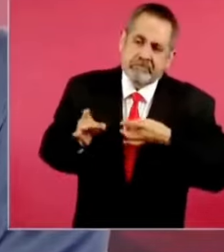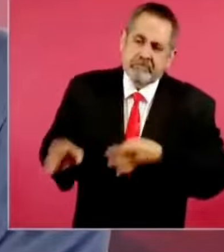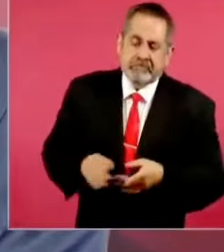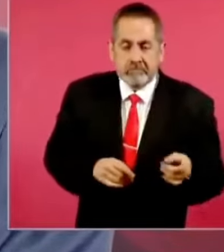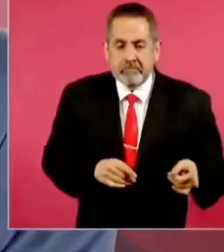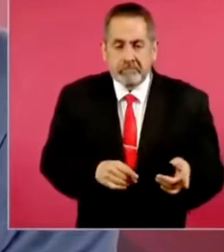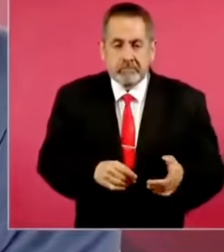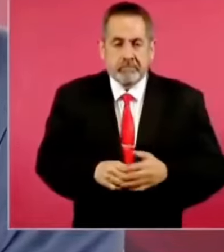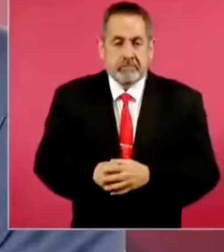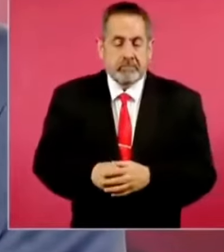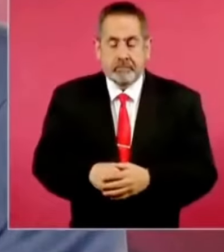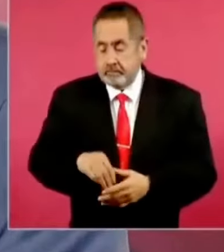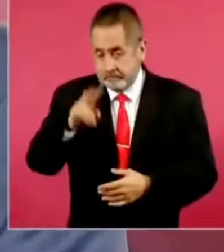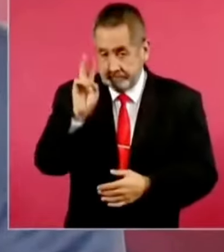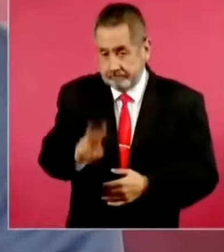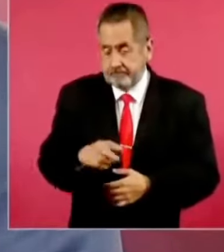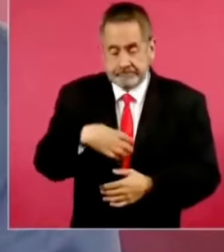Celebro